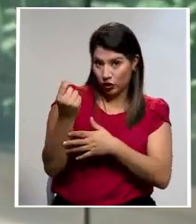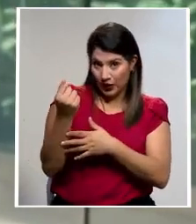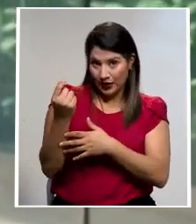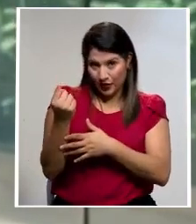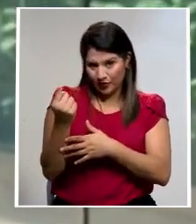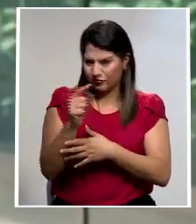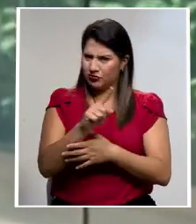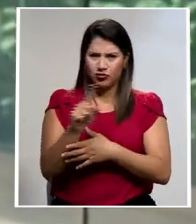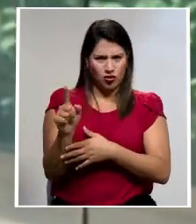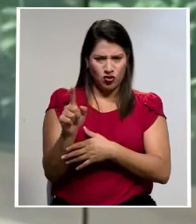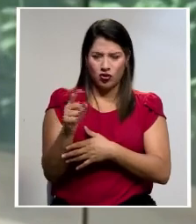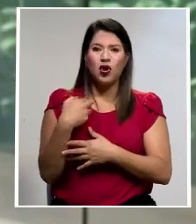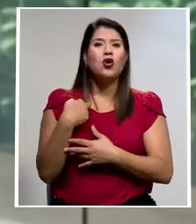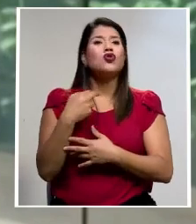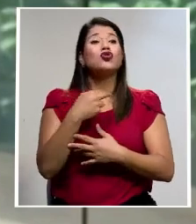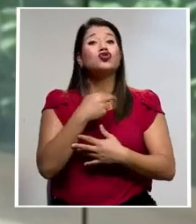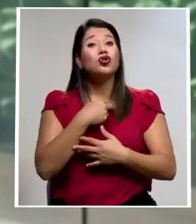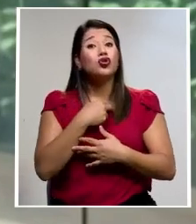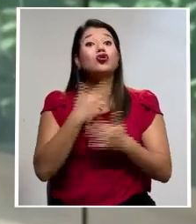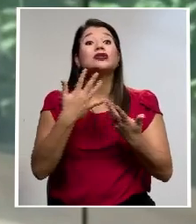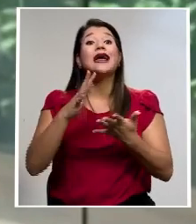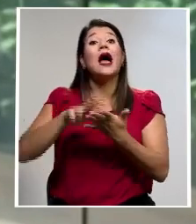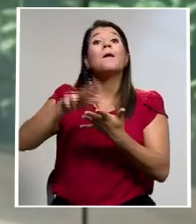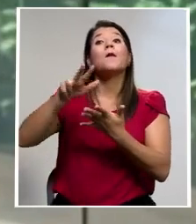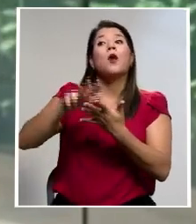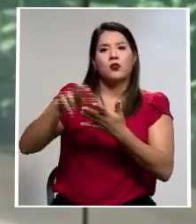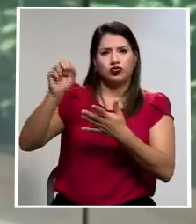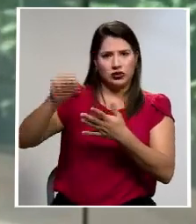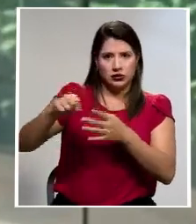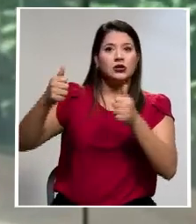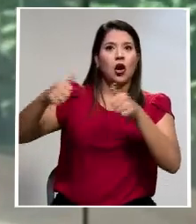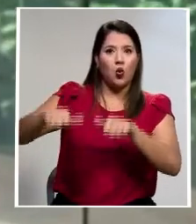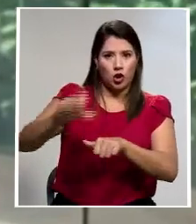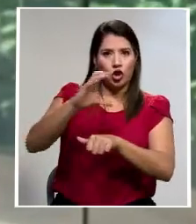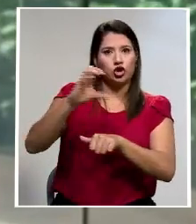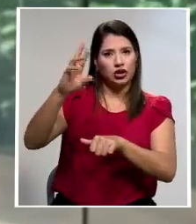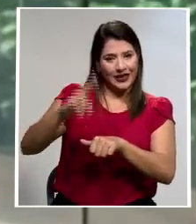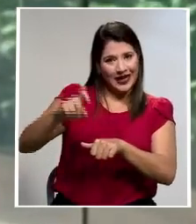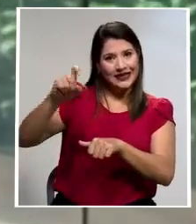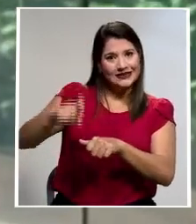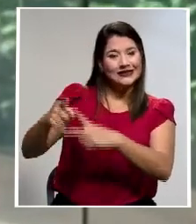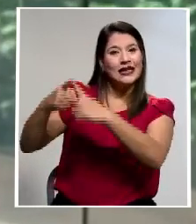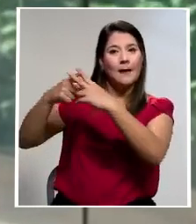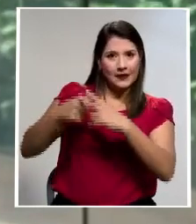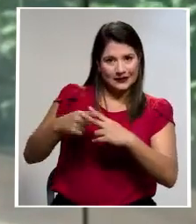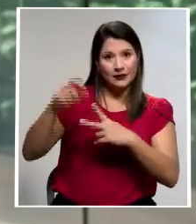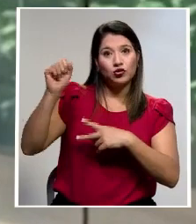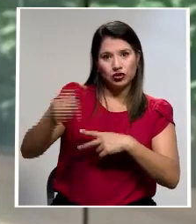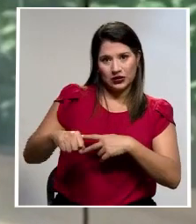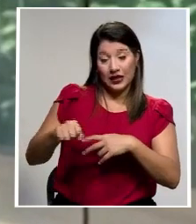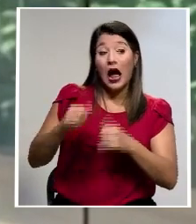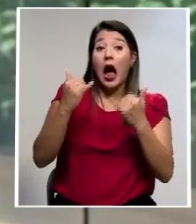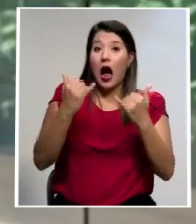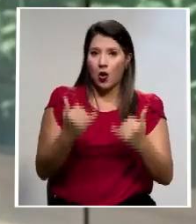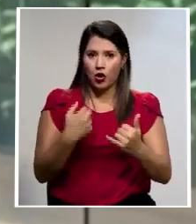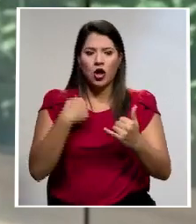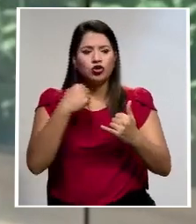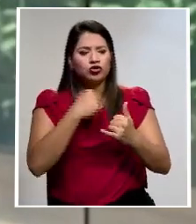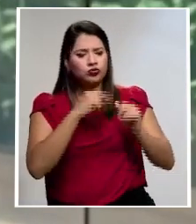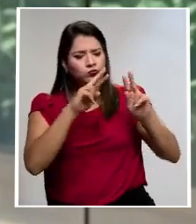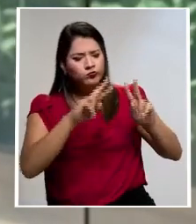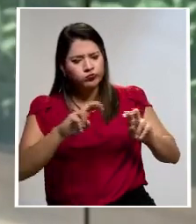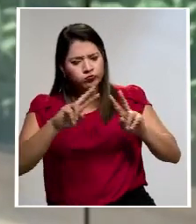de cada uno de ellos y votaremos los que creemos que son convenientes para la